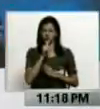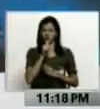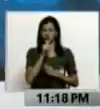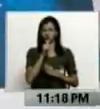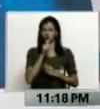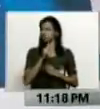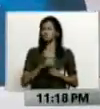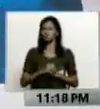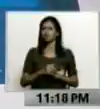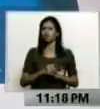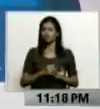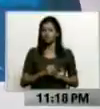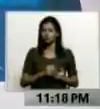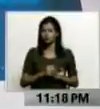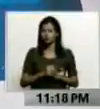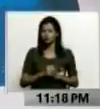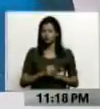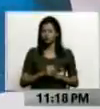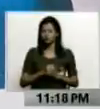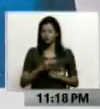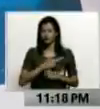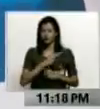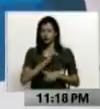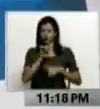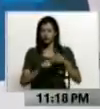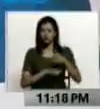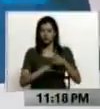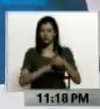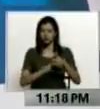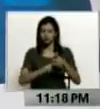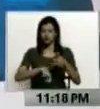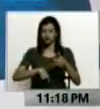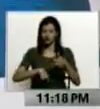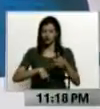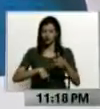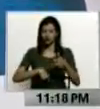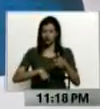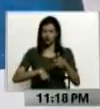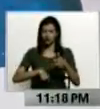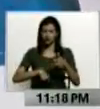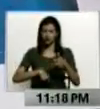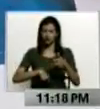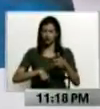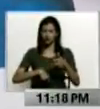Quién está ahí mira ahí está el señor vicepresidente